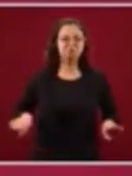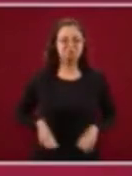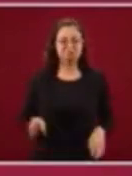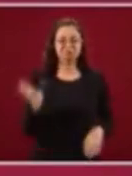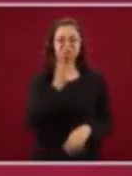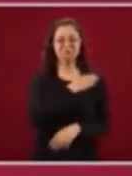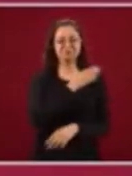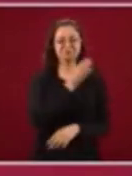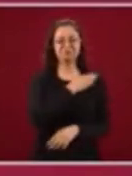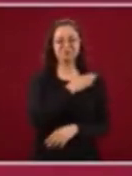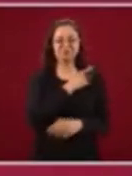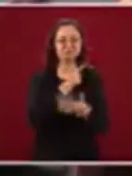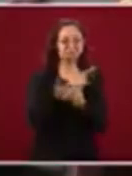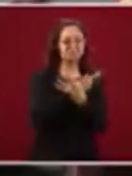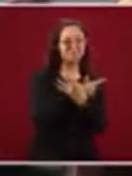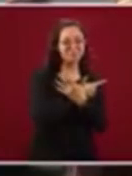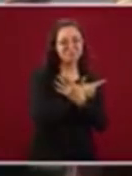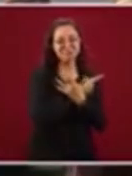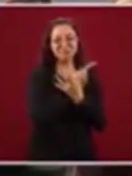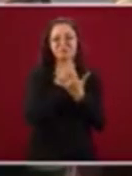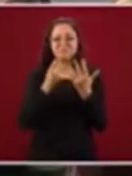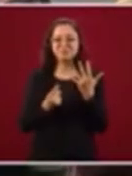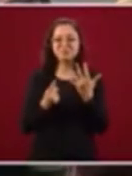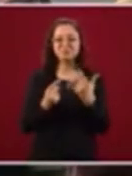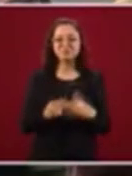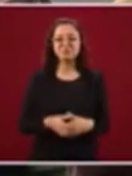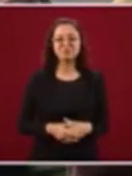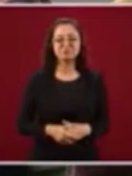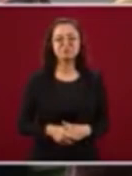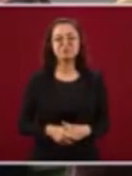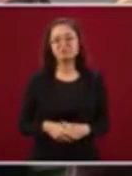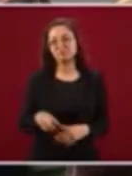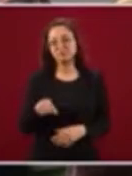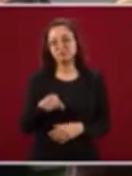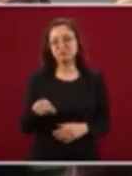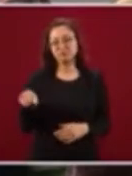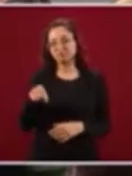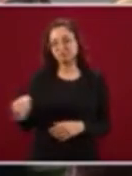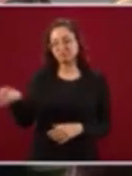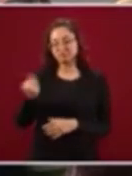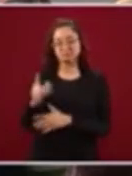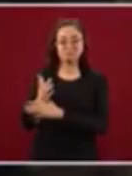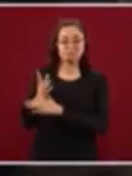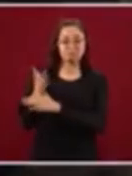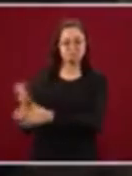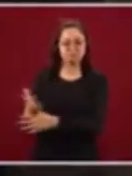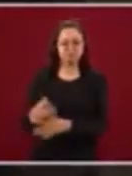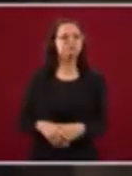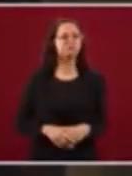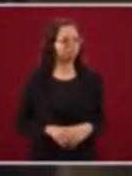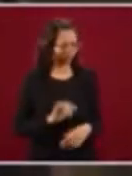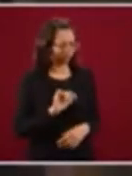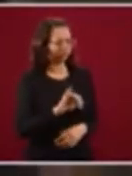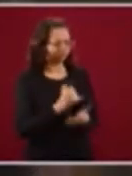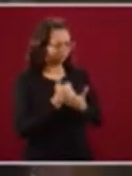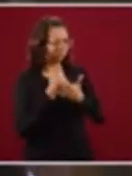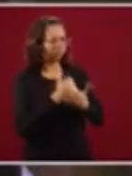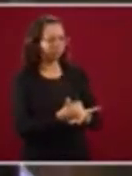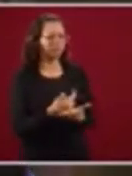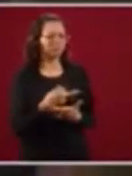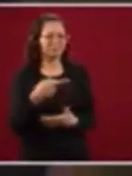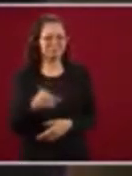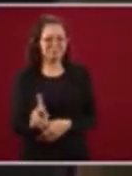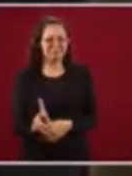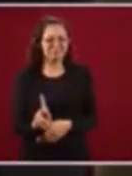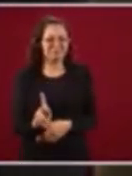opciones, sí, y de ellos ha salido, o sea, bueno, sí ayudamos, sí, pero bueno, si